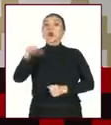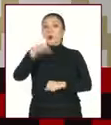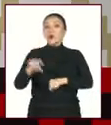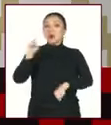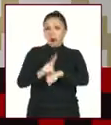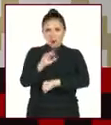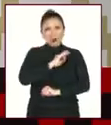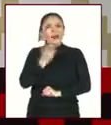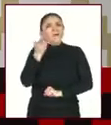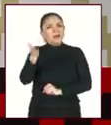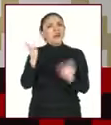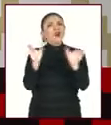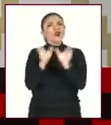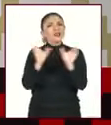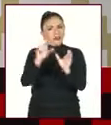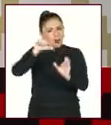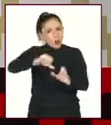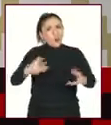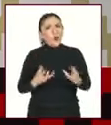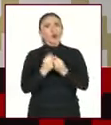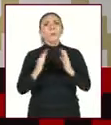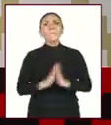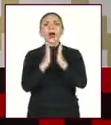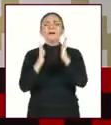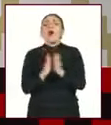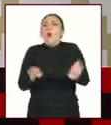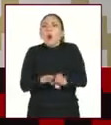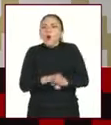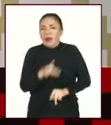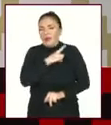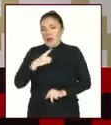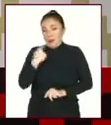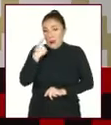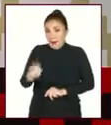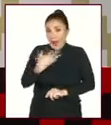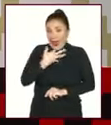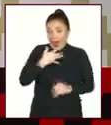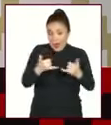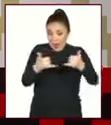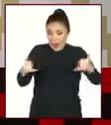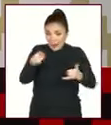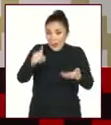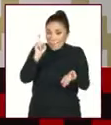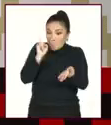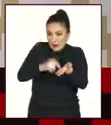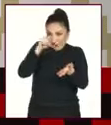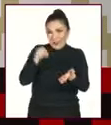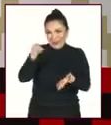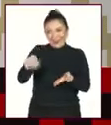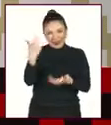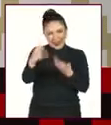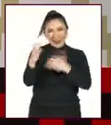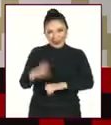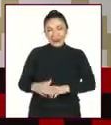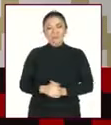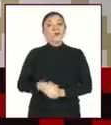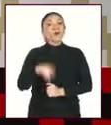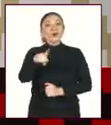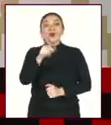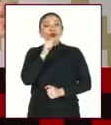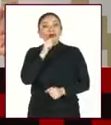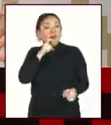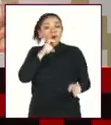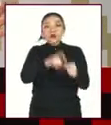pueden solicitar una constancia de participación. Solo necesitan dar clic en el enlace que está disponible en el chat de comentarios. Si aún no tienen